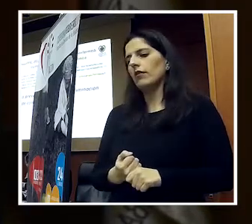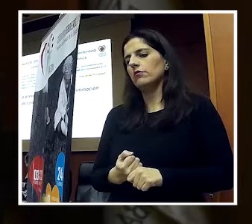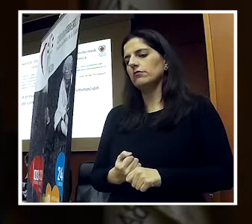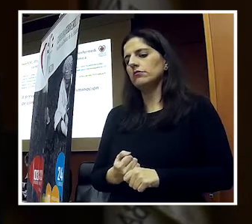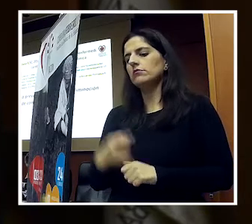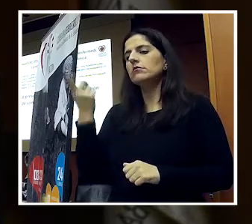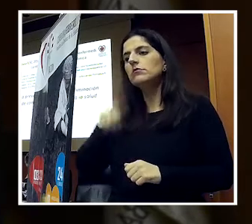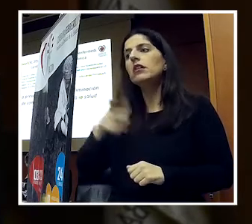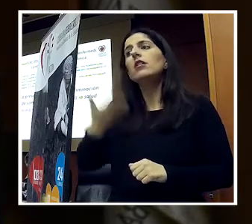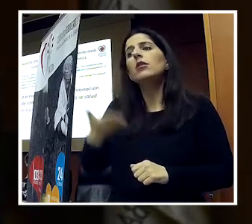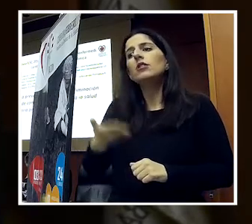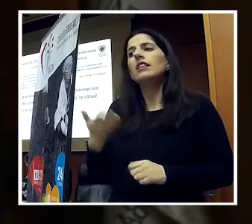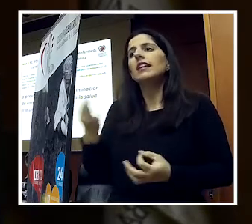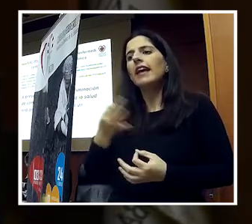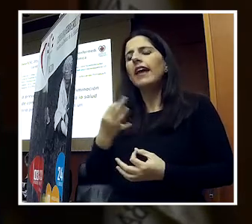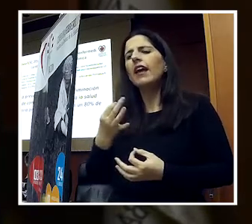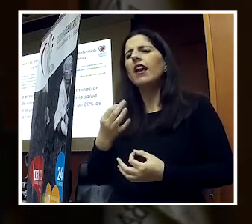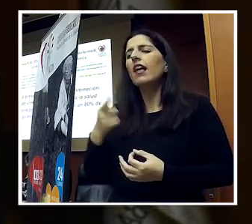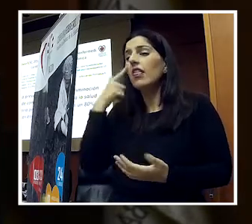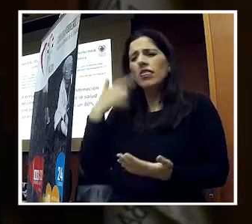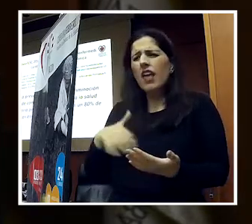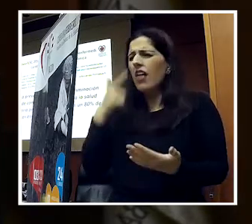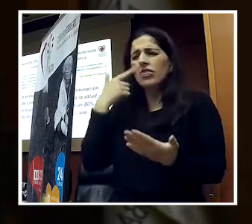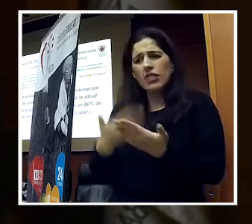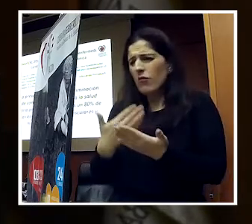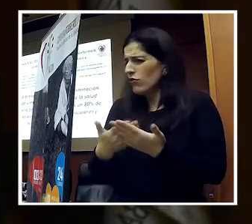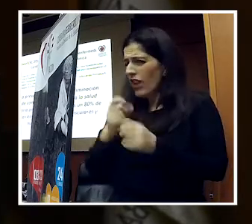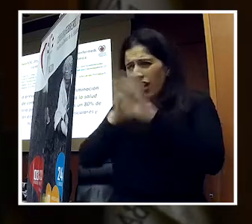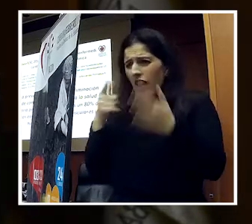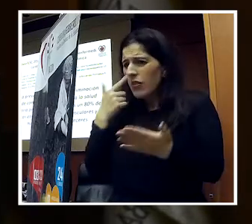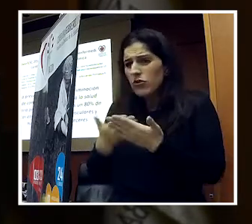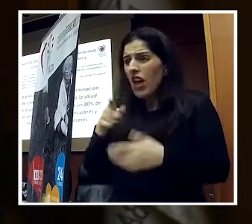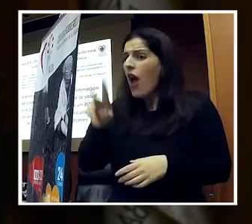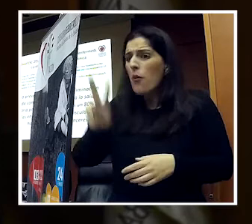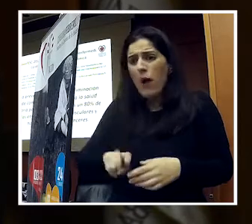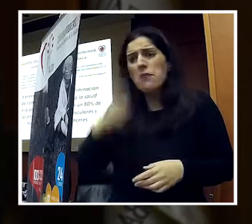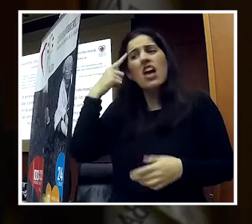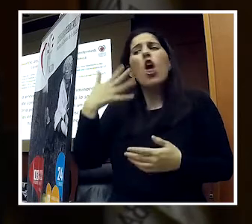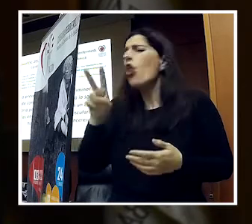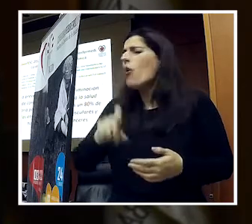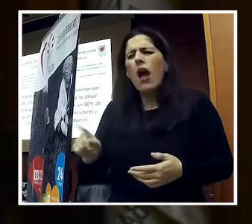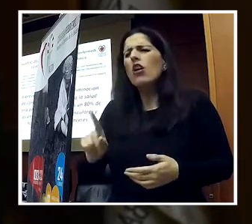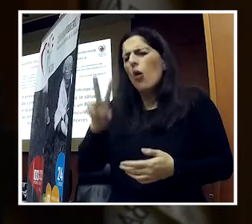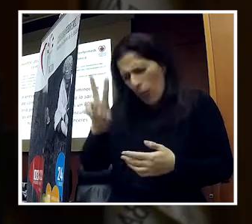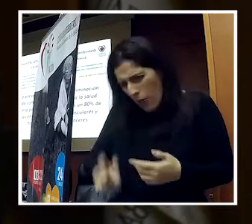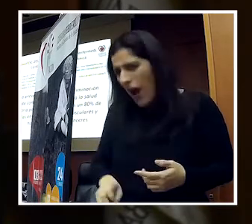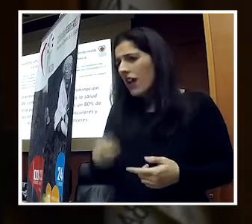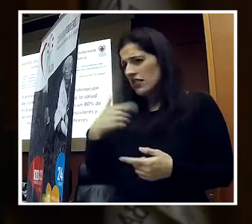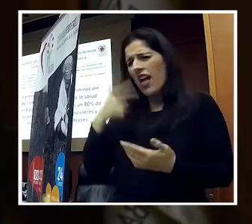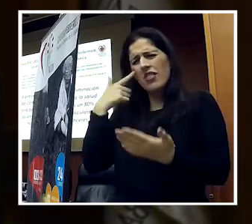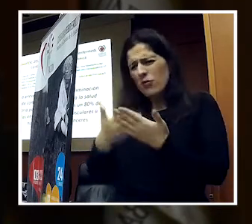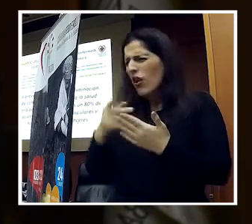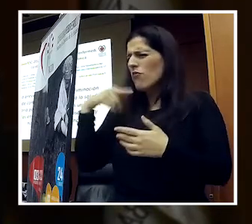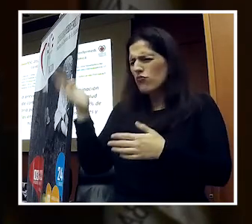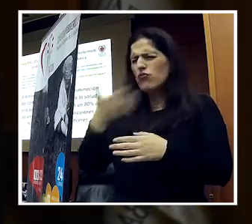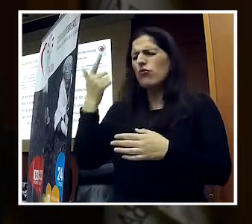Y esto es importante, ¿por qué? Porque se ha demostrado que sirve. Como veis, esto está sacado de una guía reciente, una de las guías que nosotros manejamos, que es la Guía